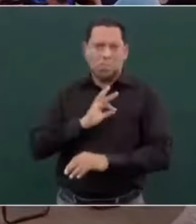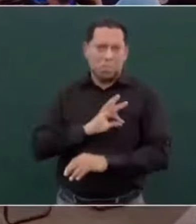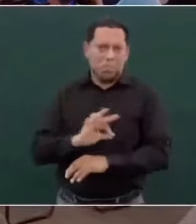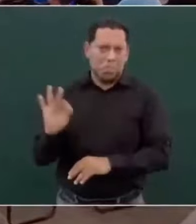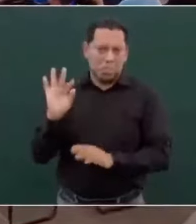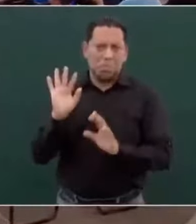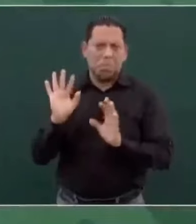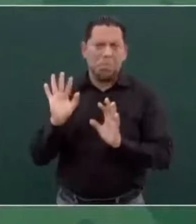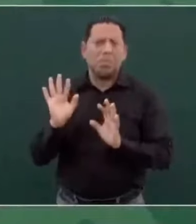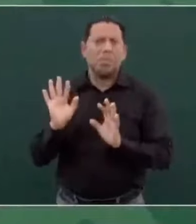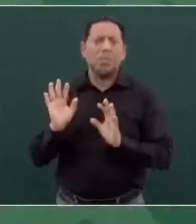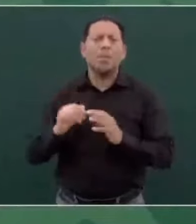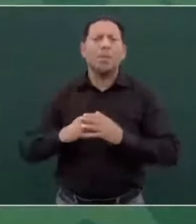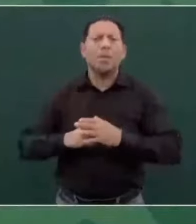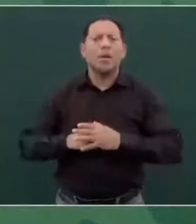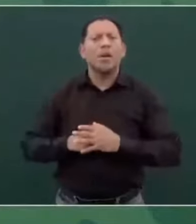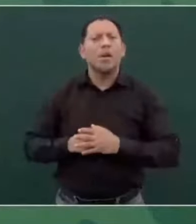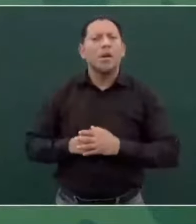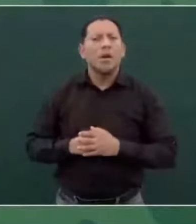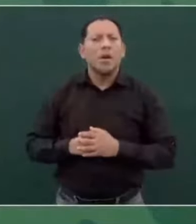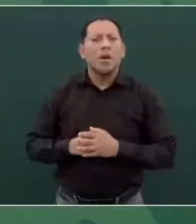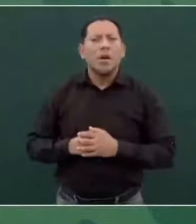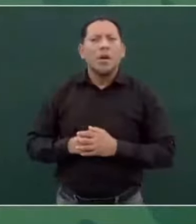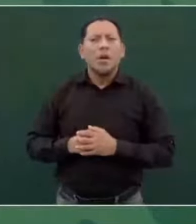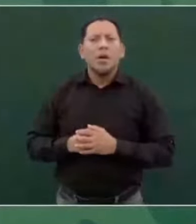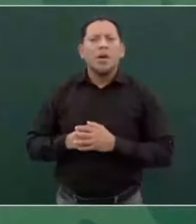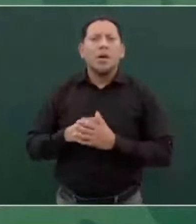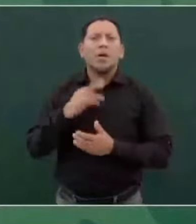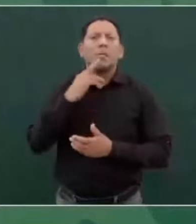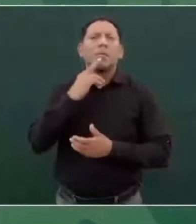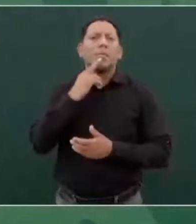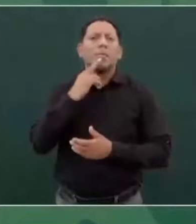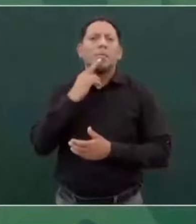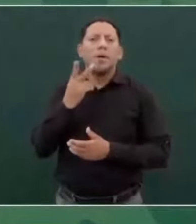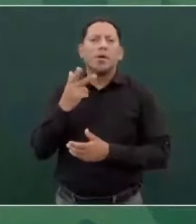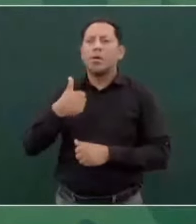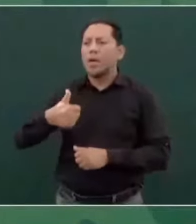de eh mejorar las comunicaciones